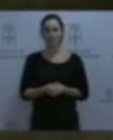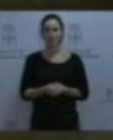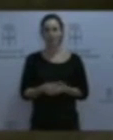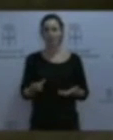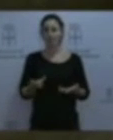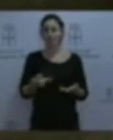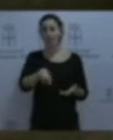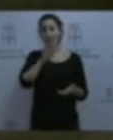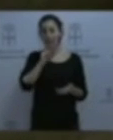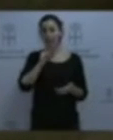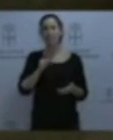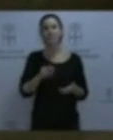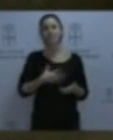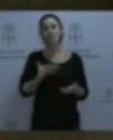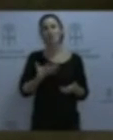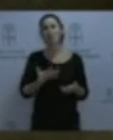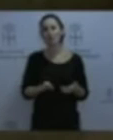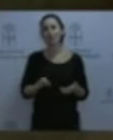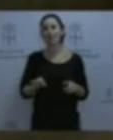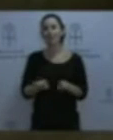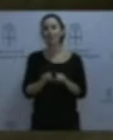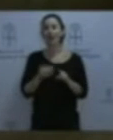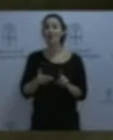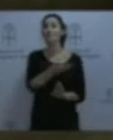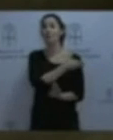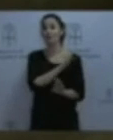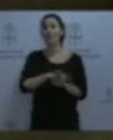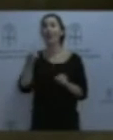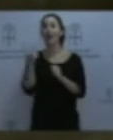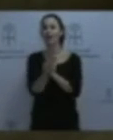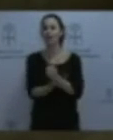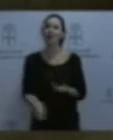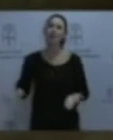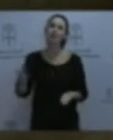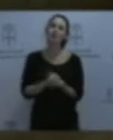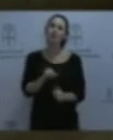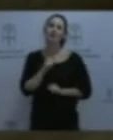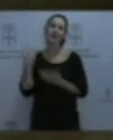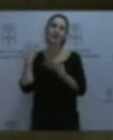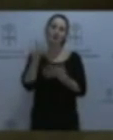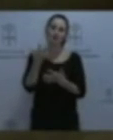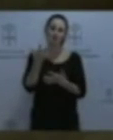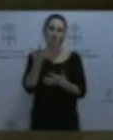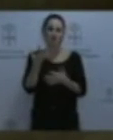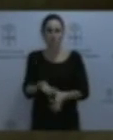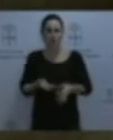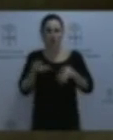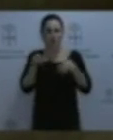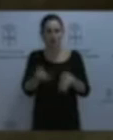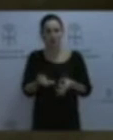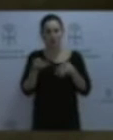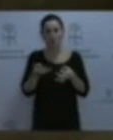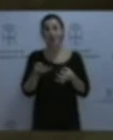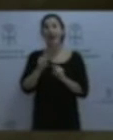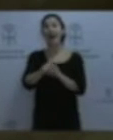Entendemos que se debería quizá haber actuado entonces para prevenir que 10 años después siguiéramos en la misma situación. Pero es que